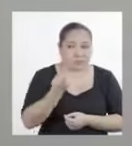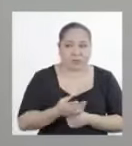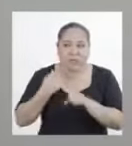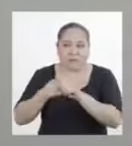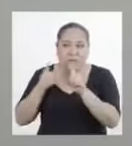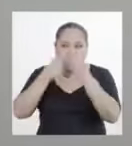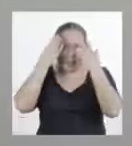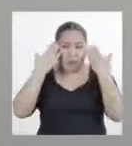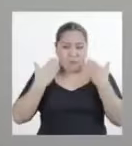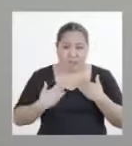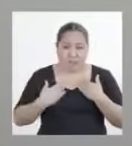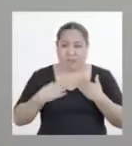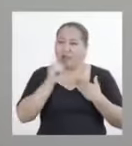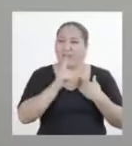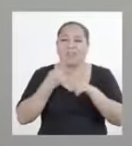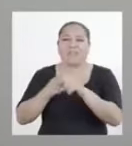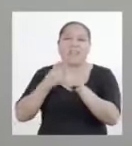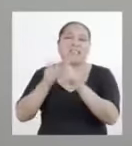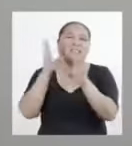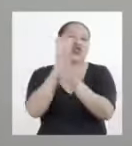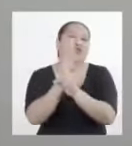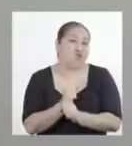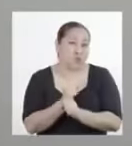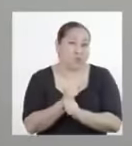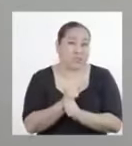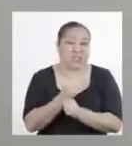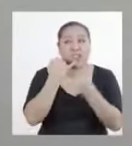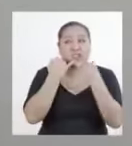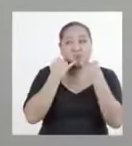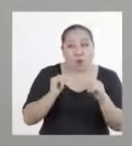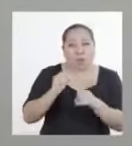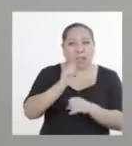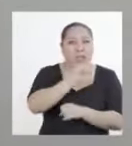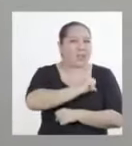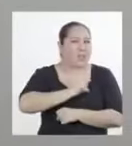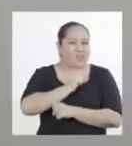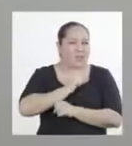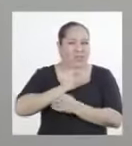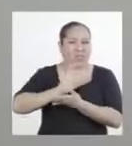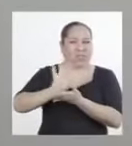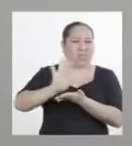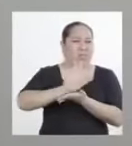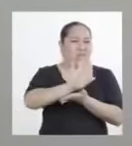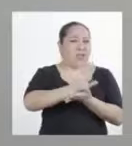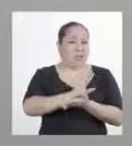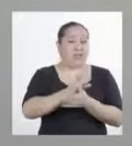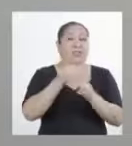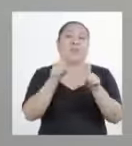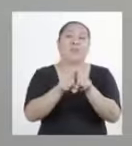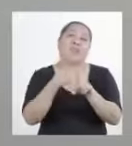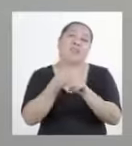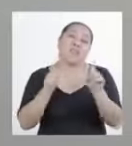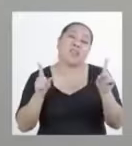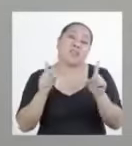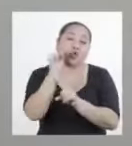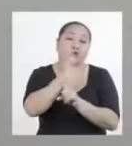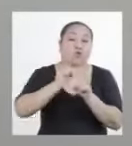solo por las diferencias físicas sino por la diversidad de costumbres, idiomas, actitudes y por las diferencias